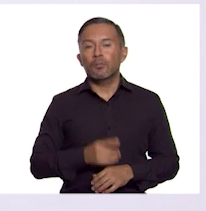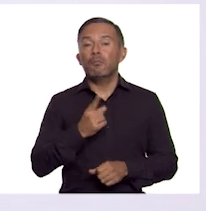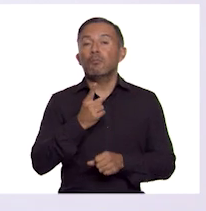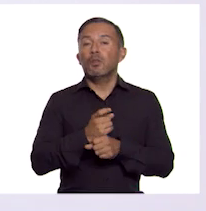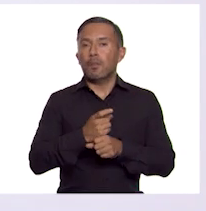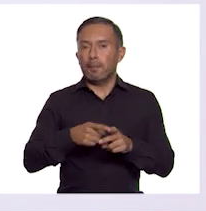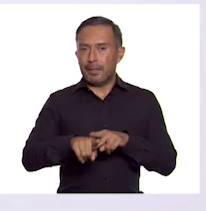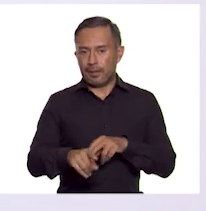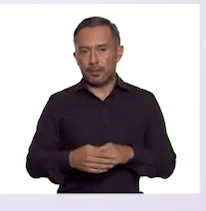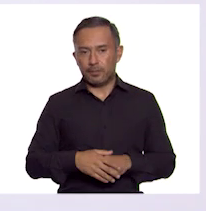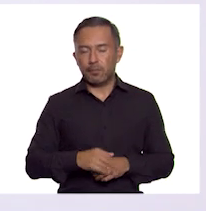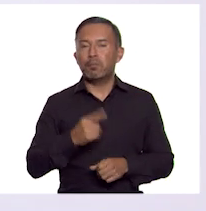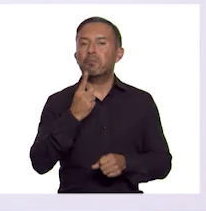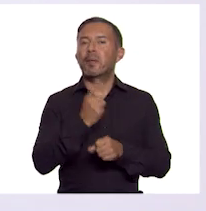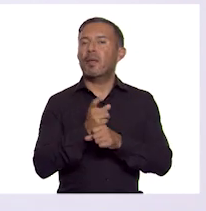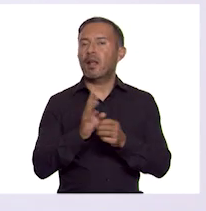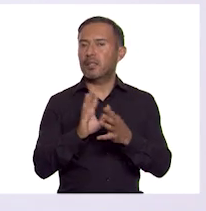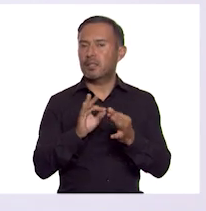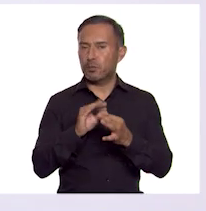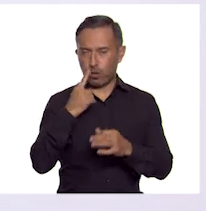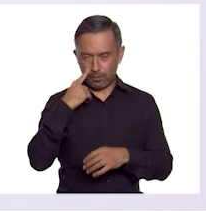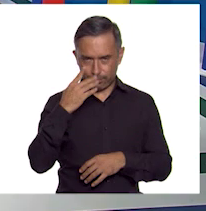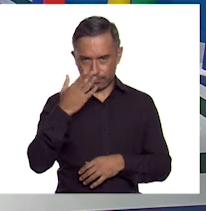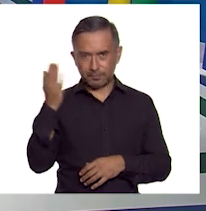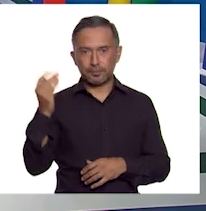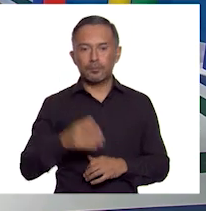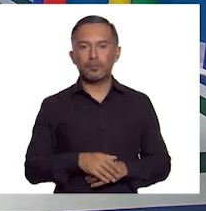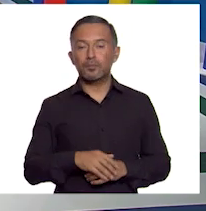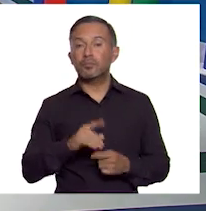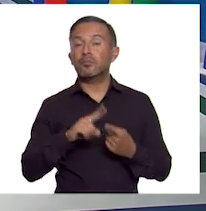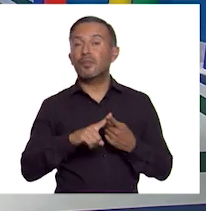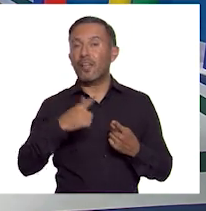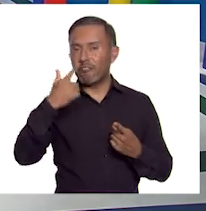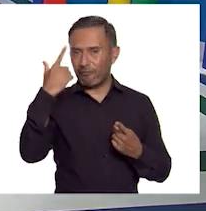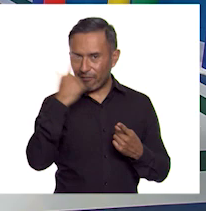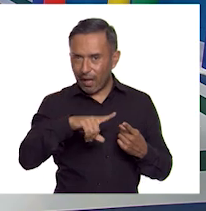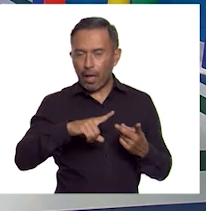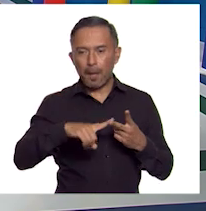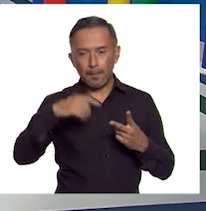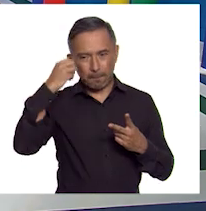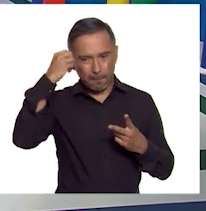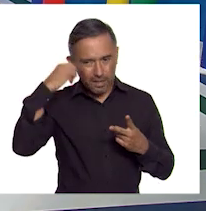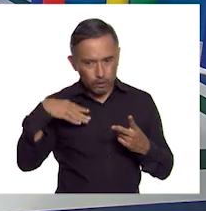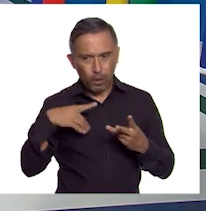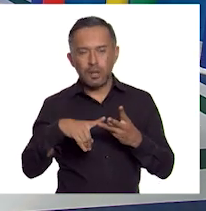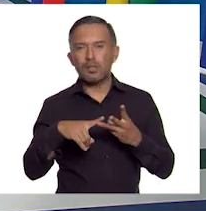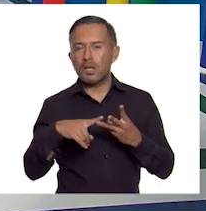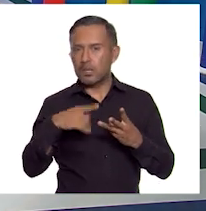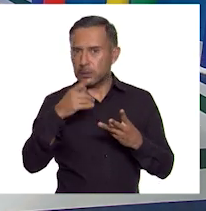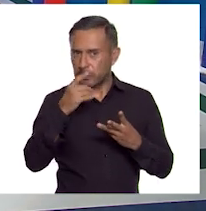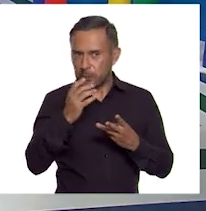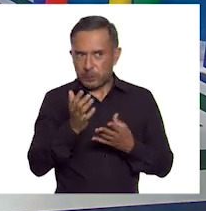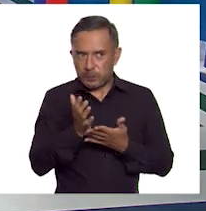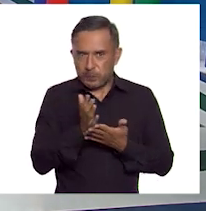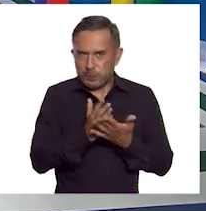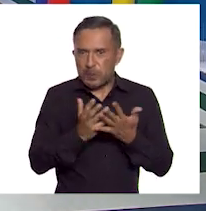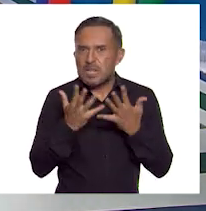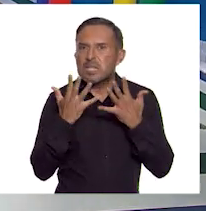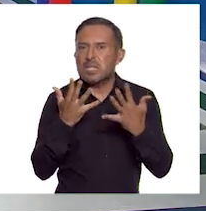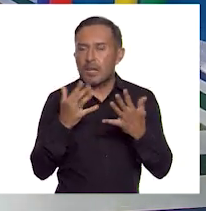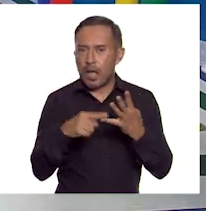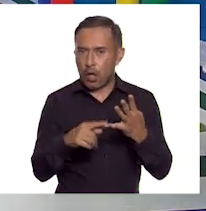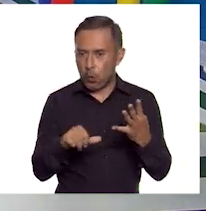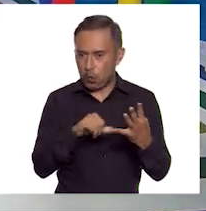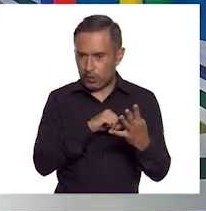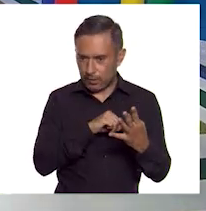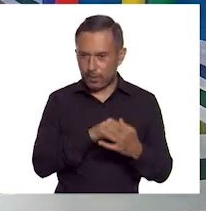vamos con la primera descripción. Dice así: Sí, maestro. Fea, perezosa, ambiciosa, egoísta. No